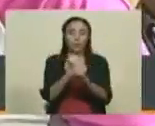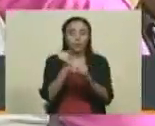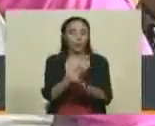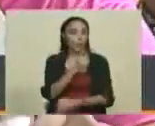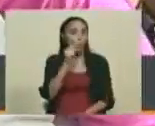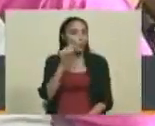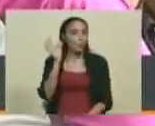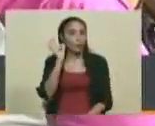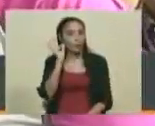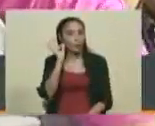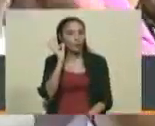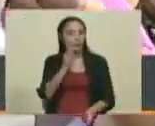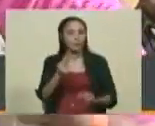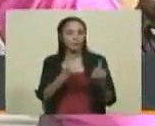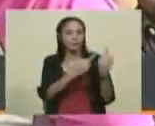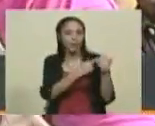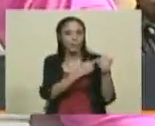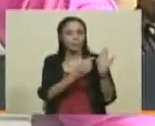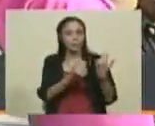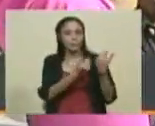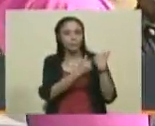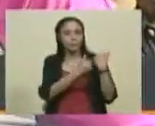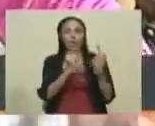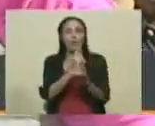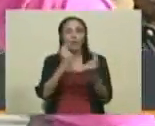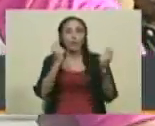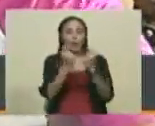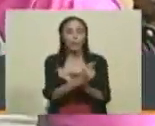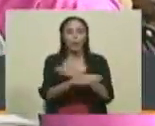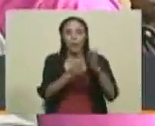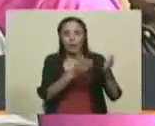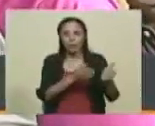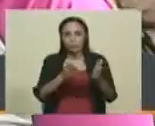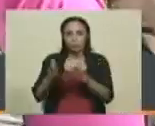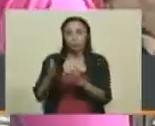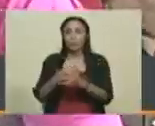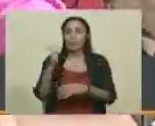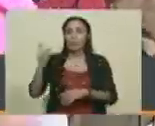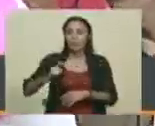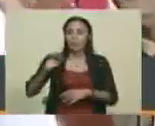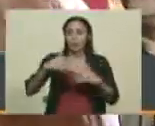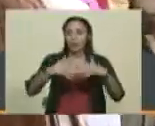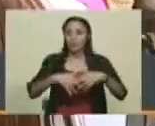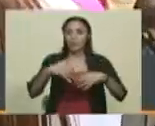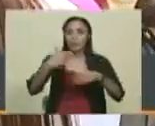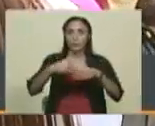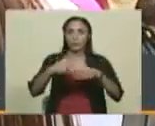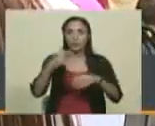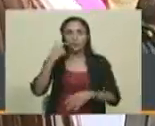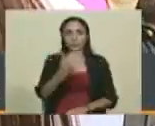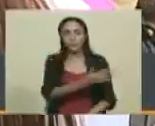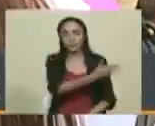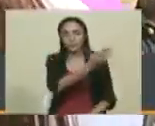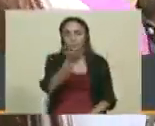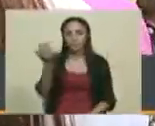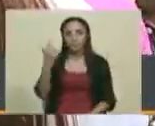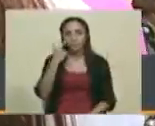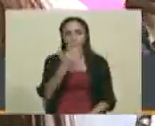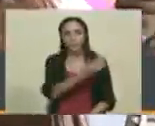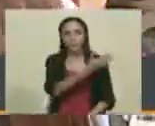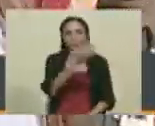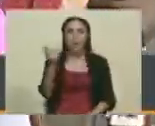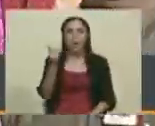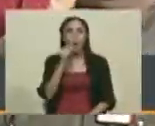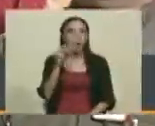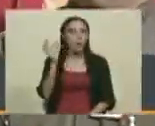trabajadoras comprometidos con el cambio estructural que requiere nuestra industria petrolera. He aquí, señor presidente, los